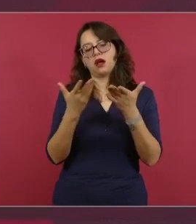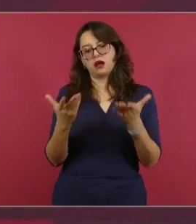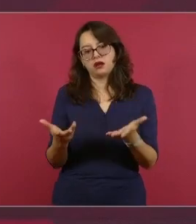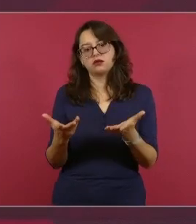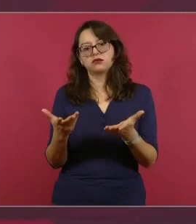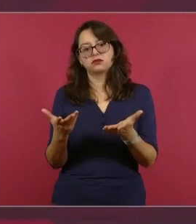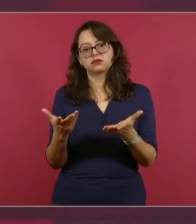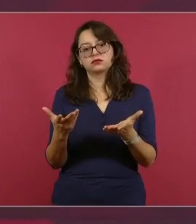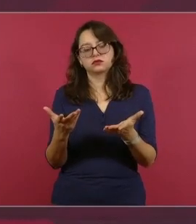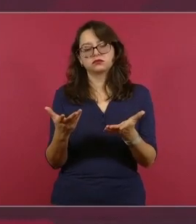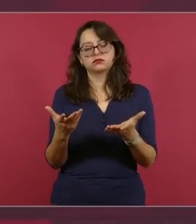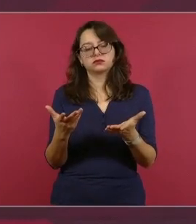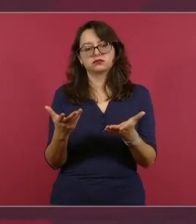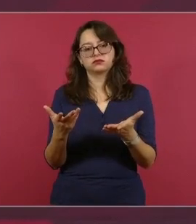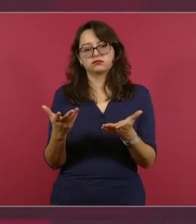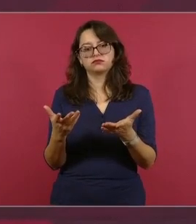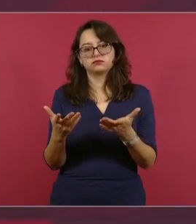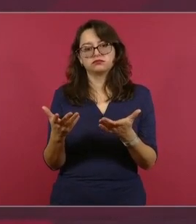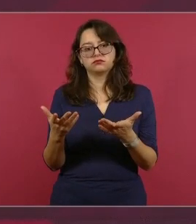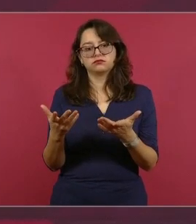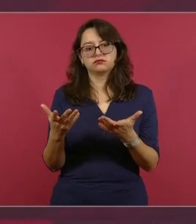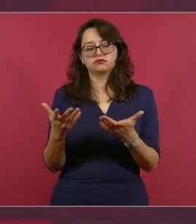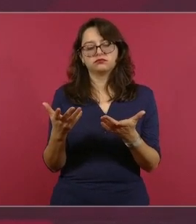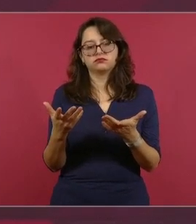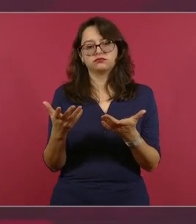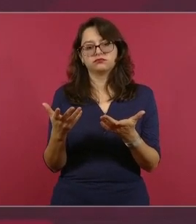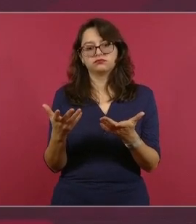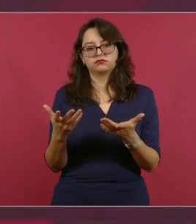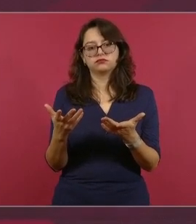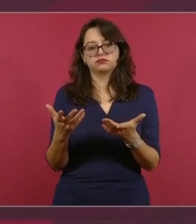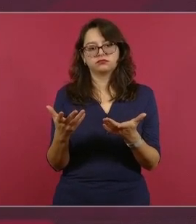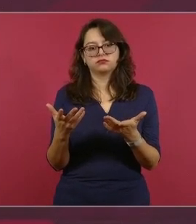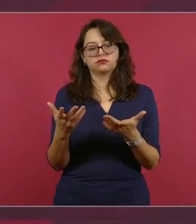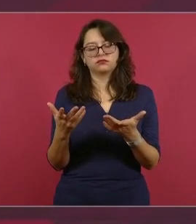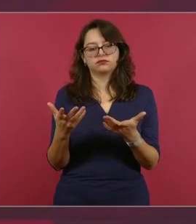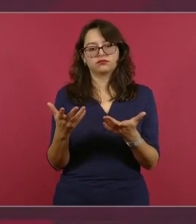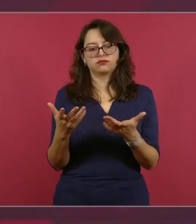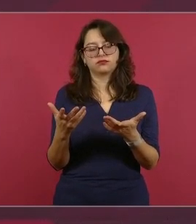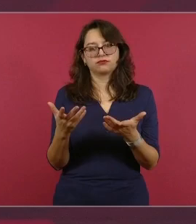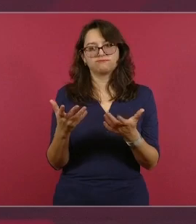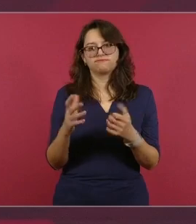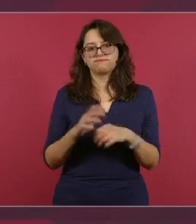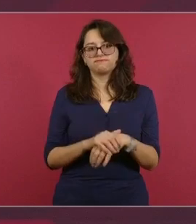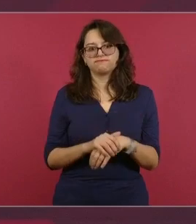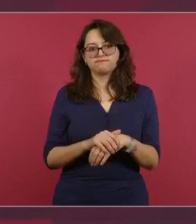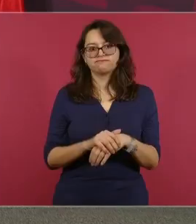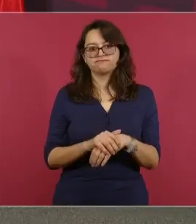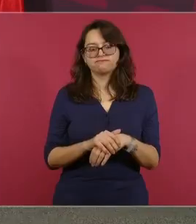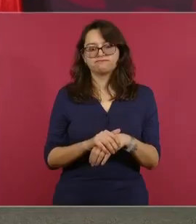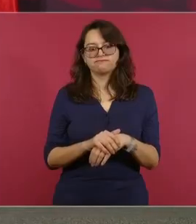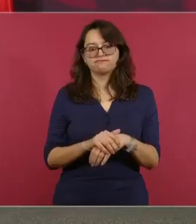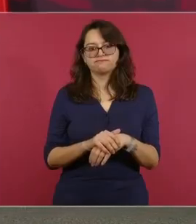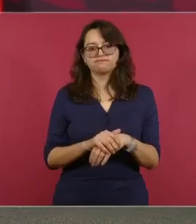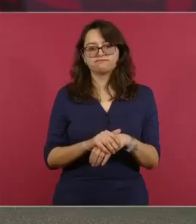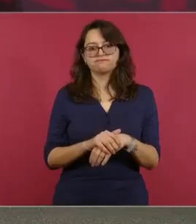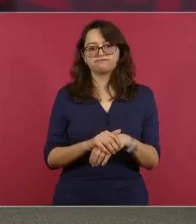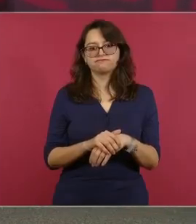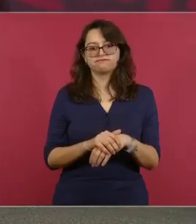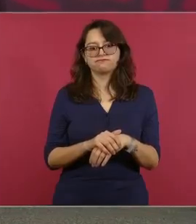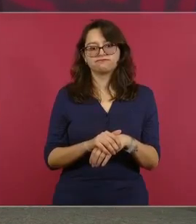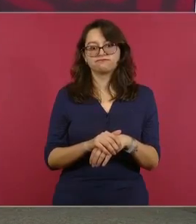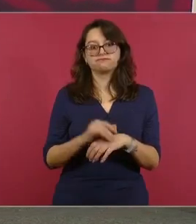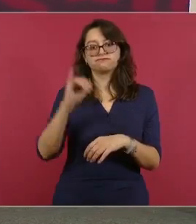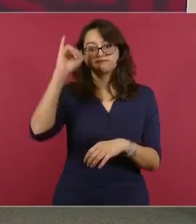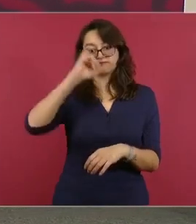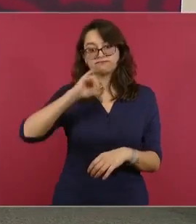No quiero que se vaya a malinterpretar, pero qué